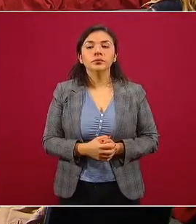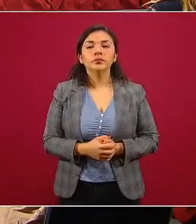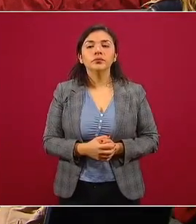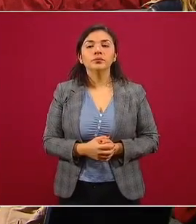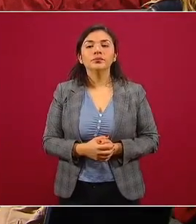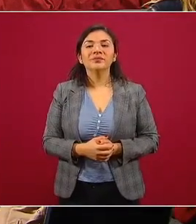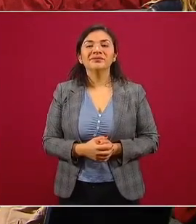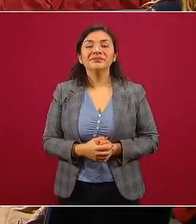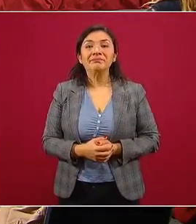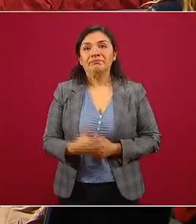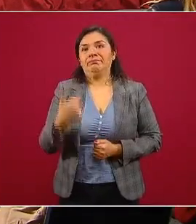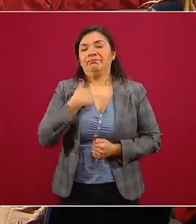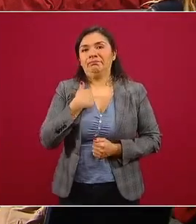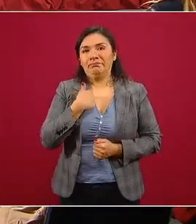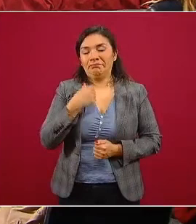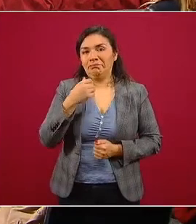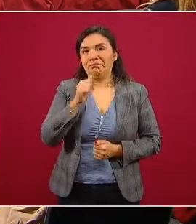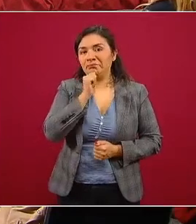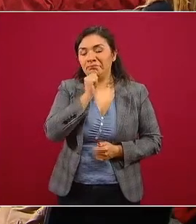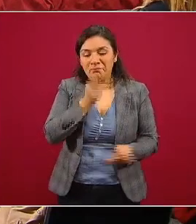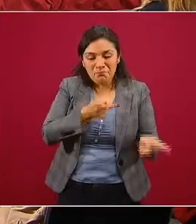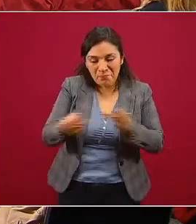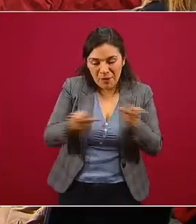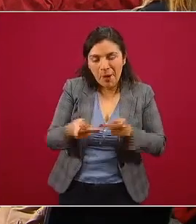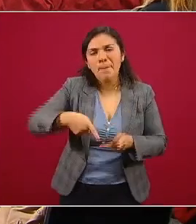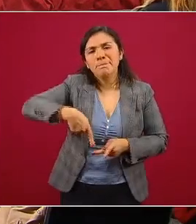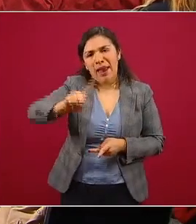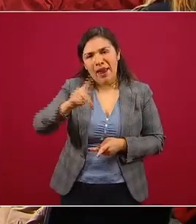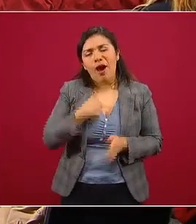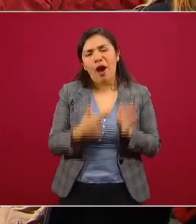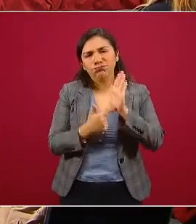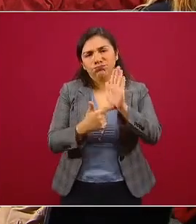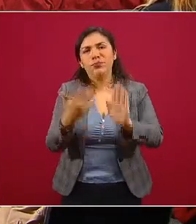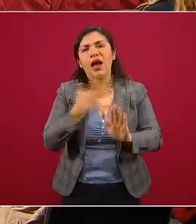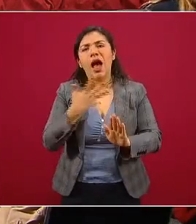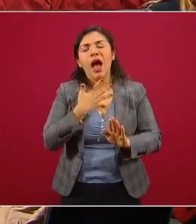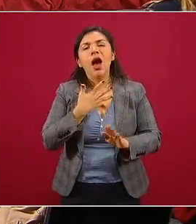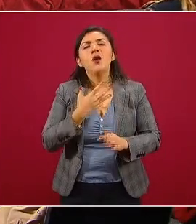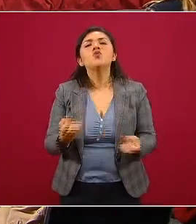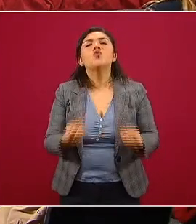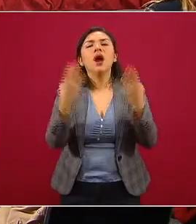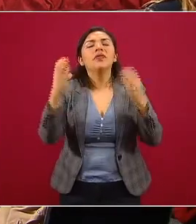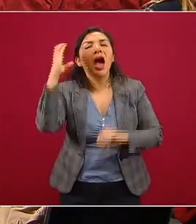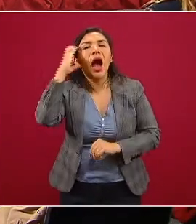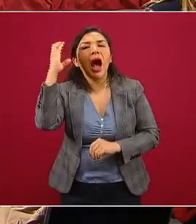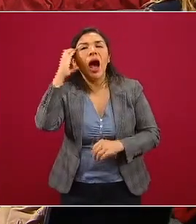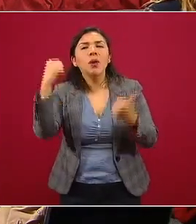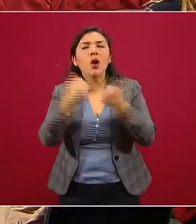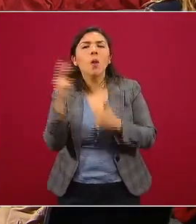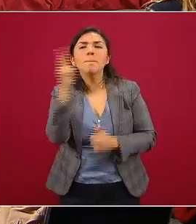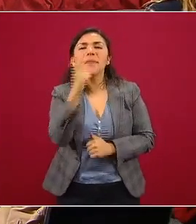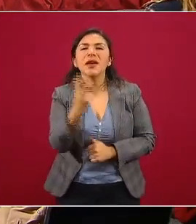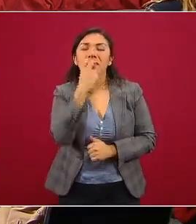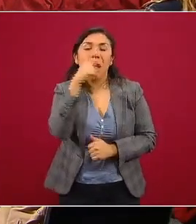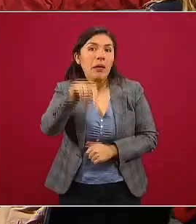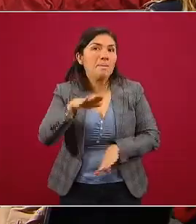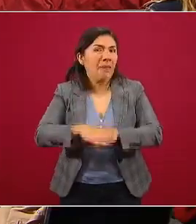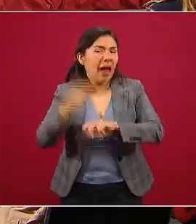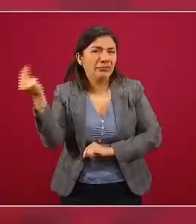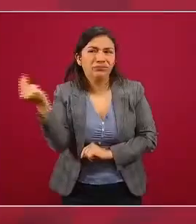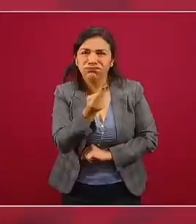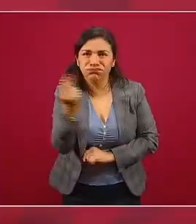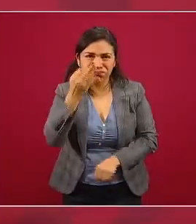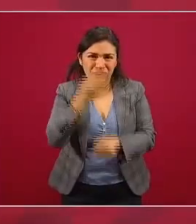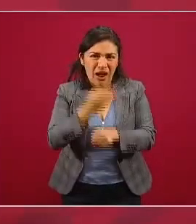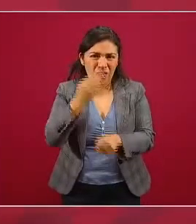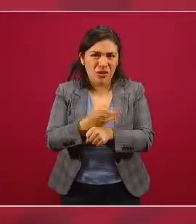No venía preparado, pero aquí tengo una ocupación de camas con ventilador, que es lo que es más emergente, más necesario y